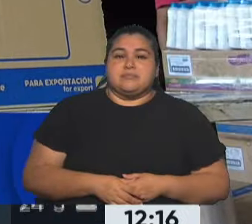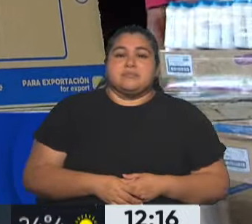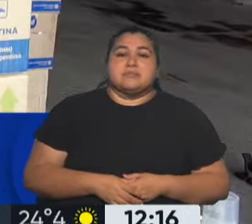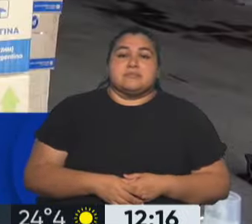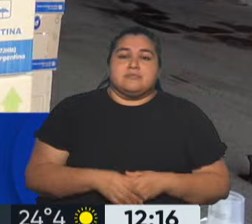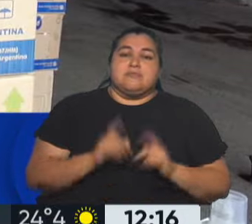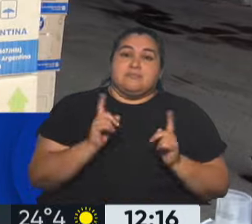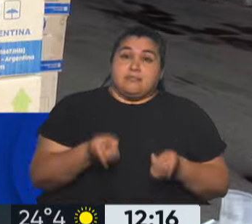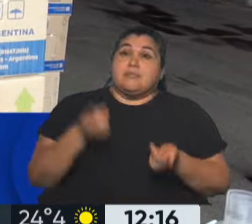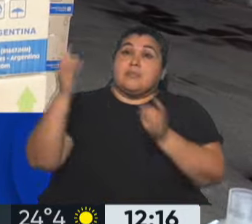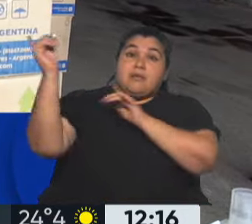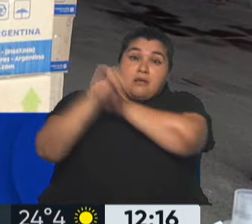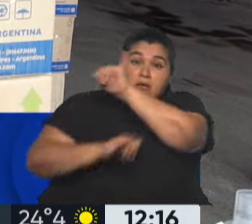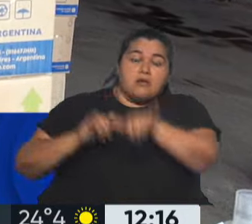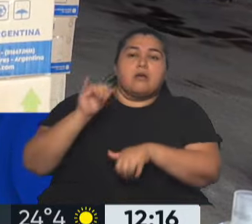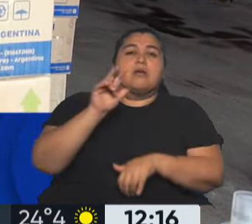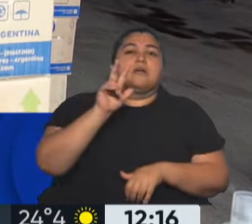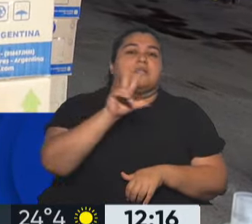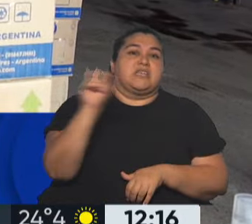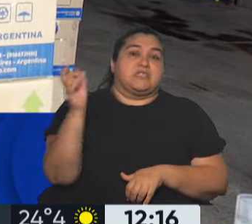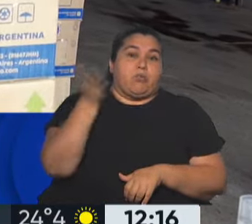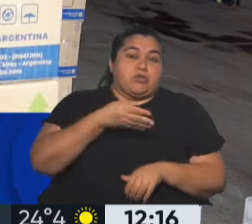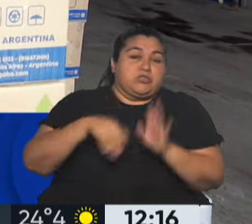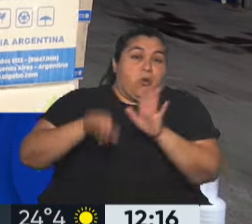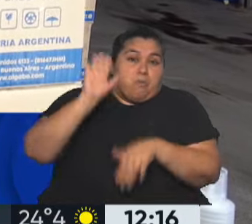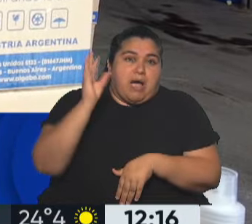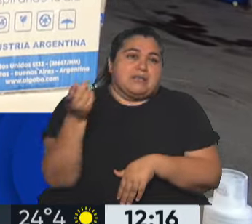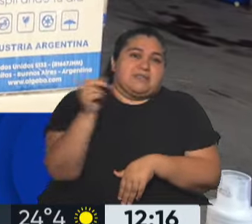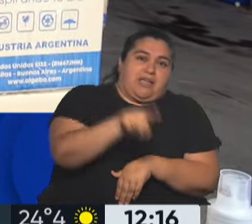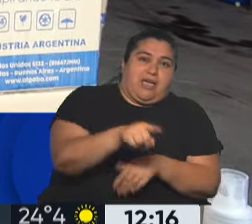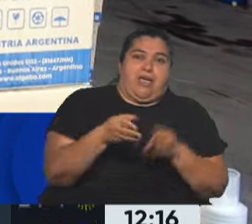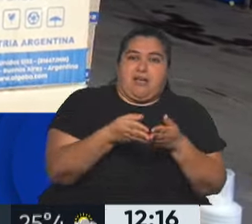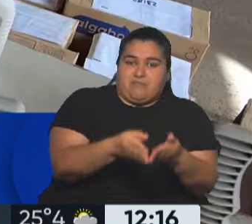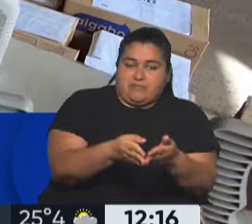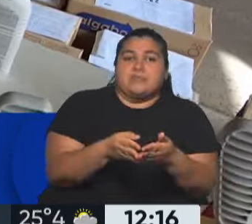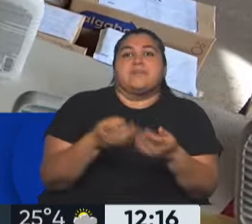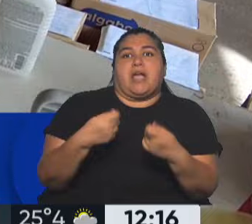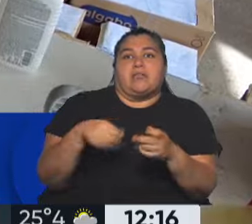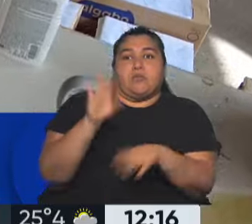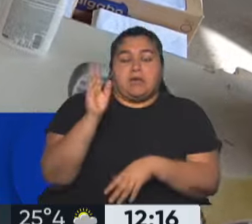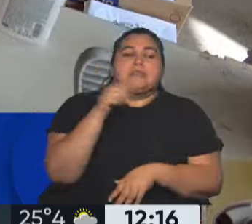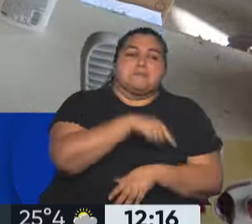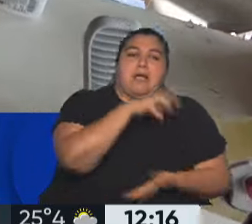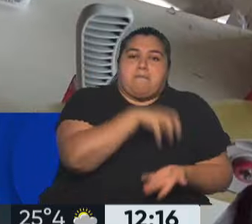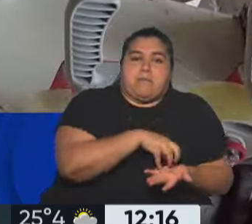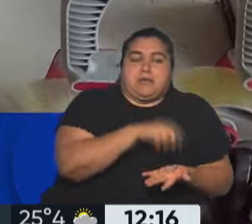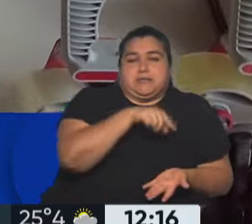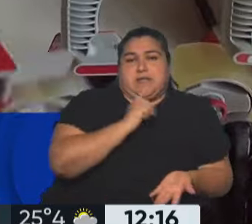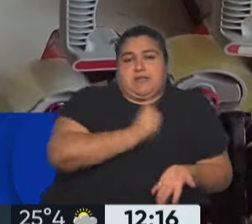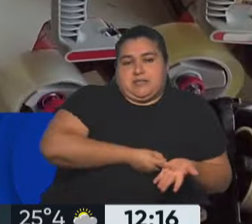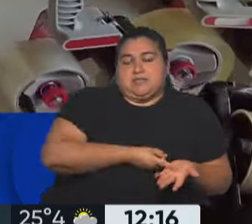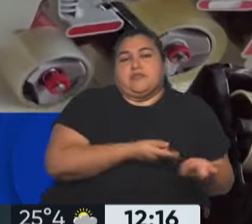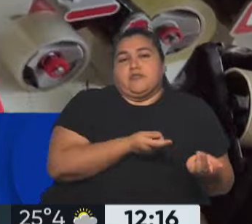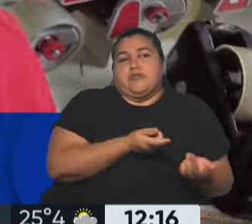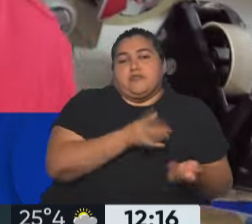Aunque el transporte aéreo cuesta 300% más que el marítimo, la empresa nacional asume su responsabilidad social